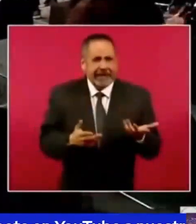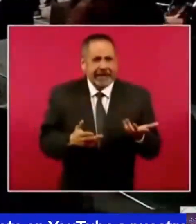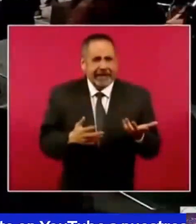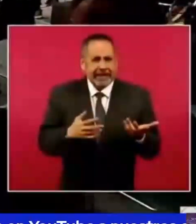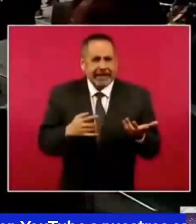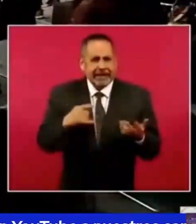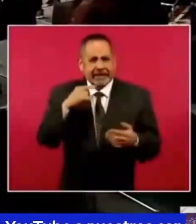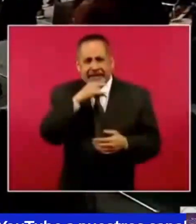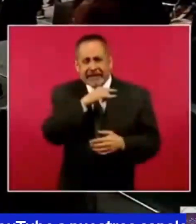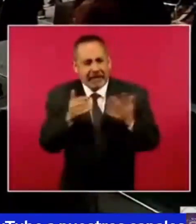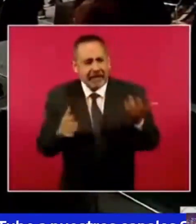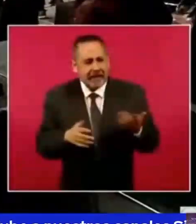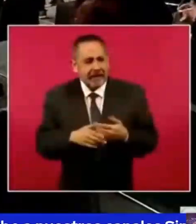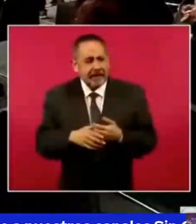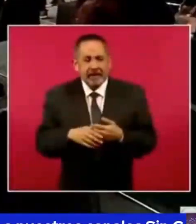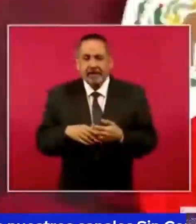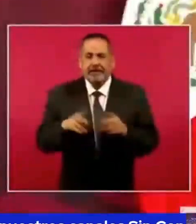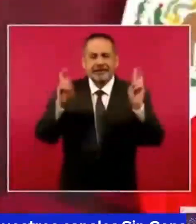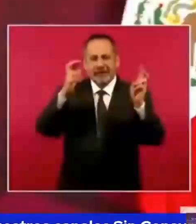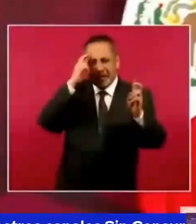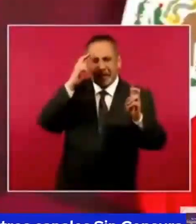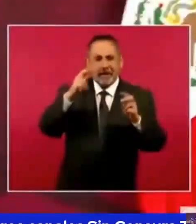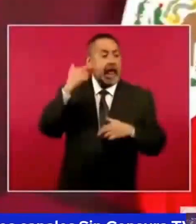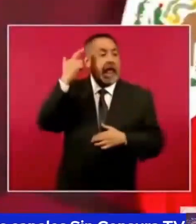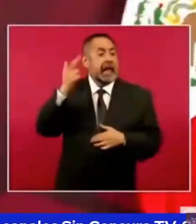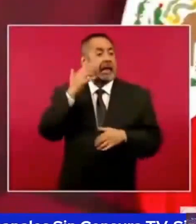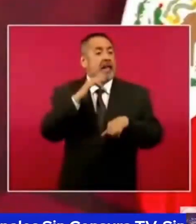El rey va desnudo.